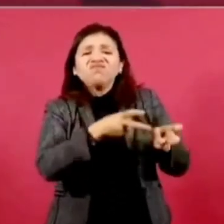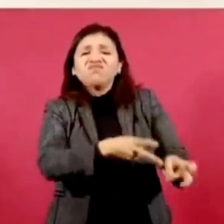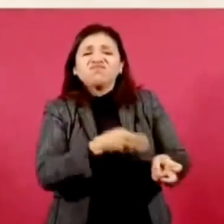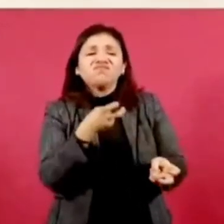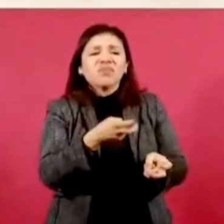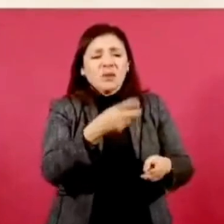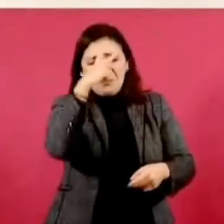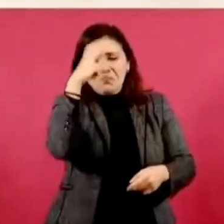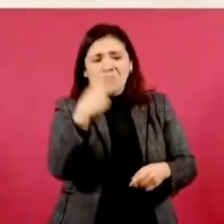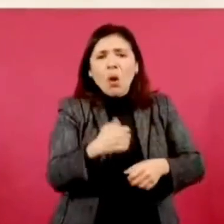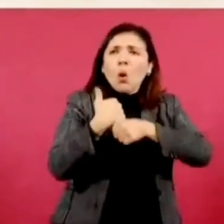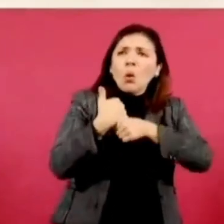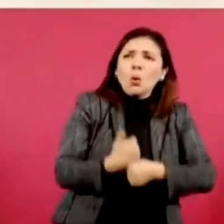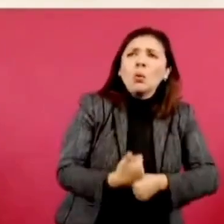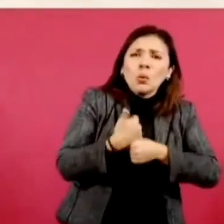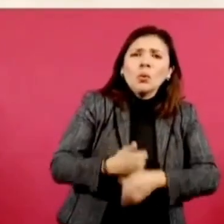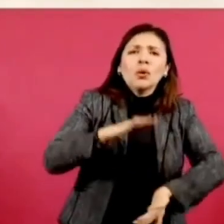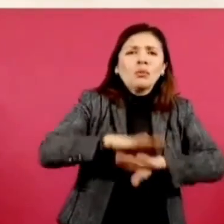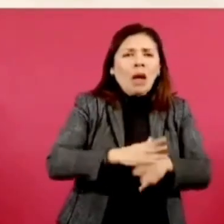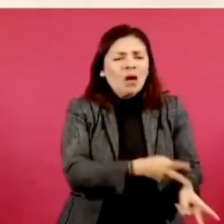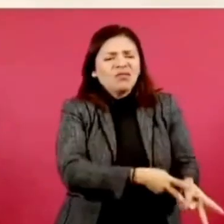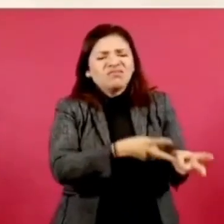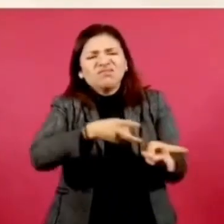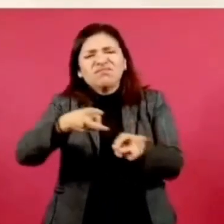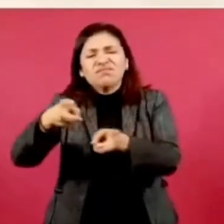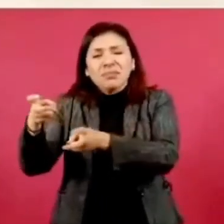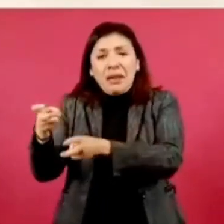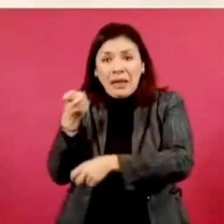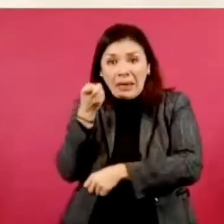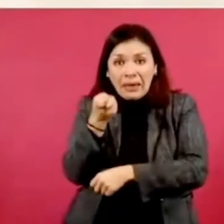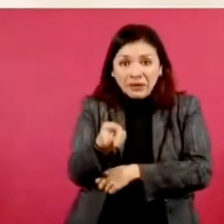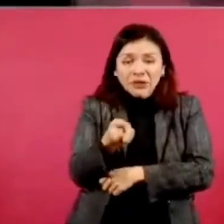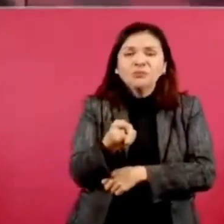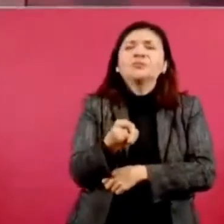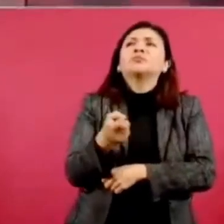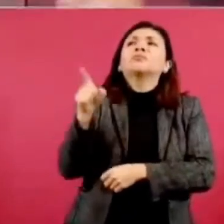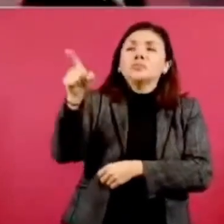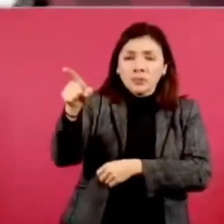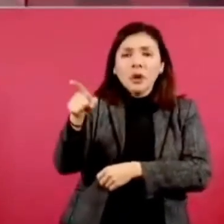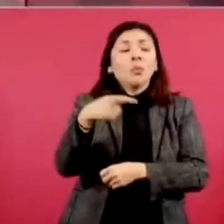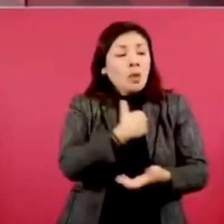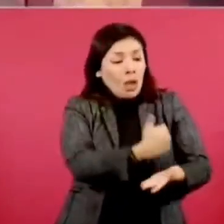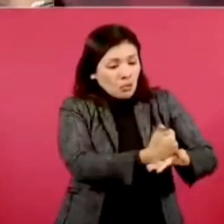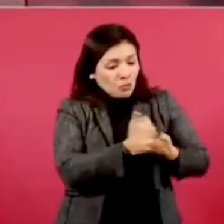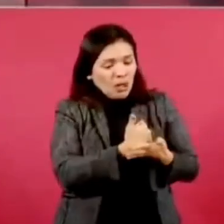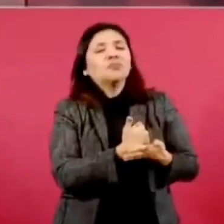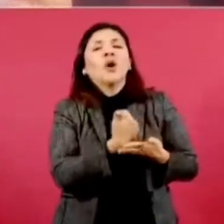para robar a sus anchas, pues les daban concesiones,